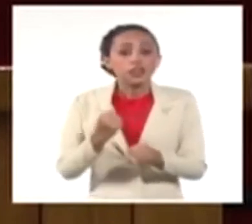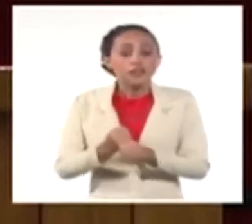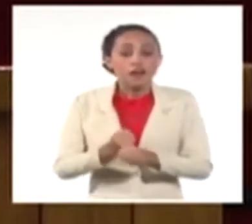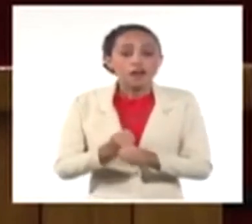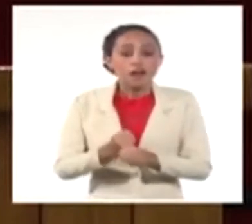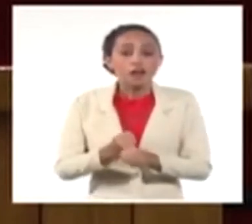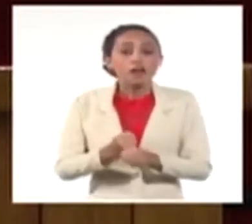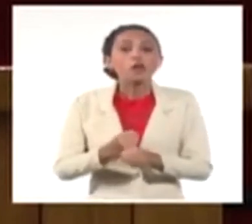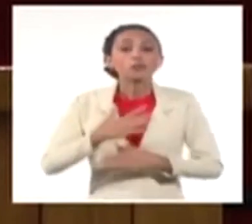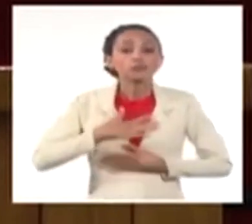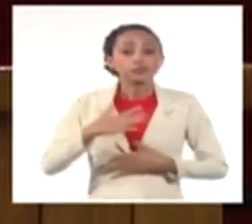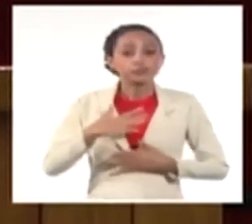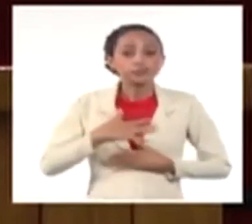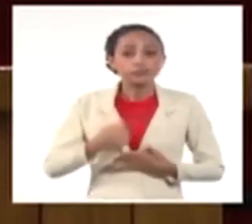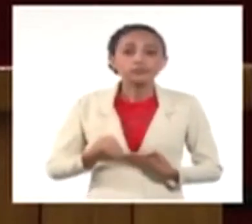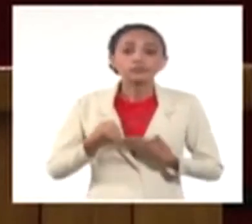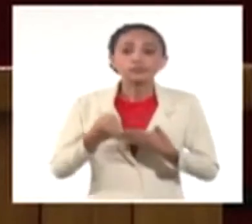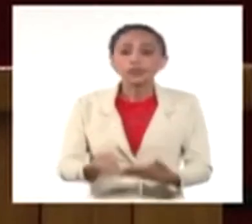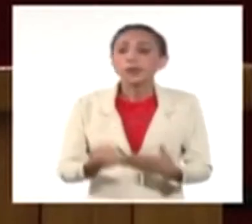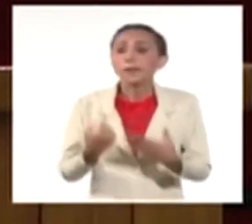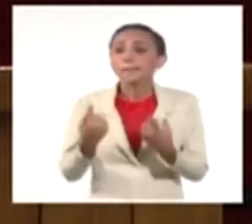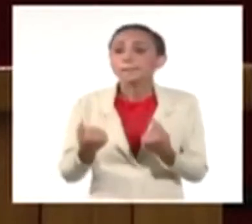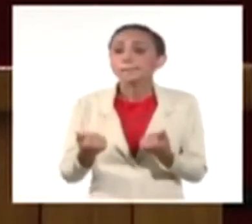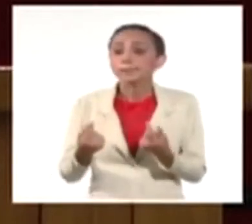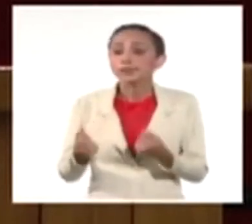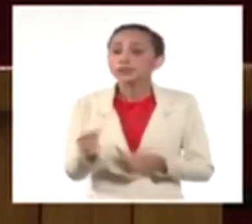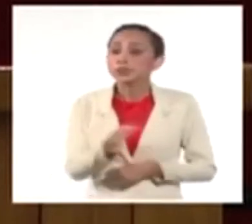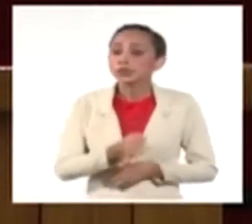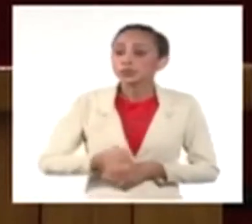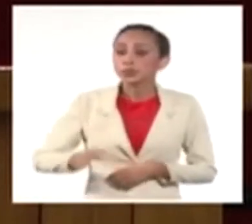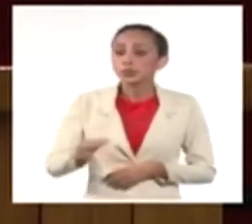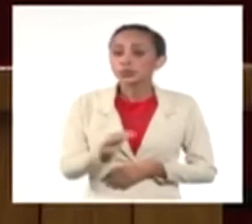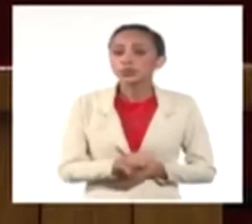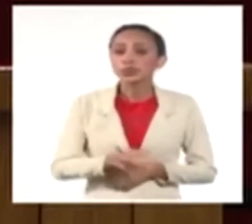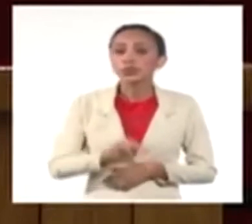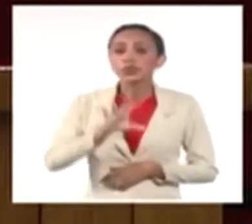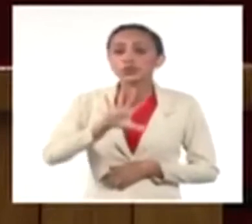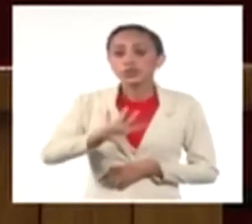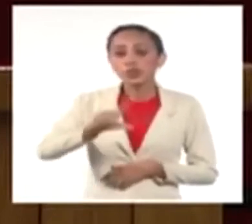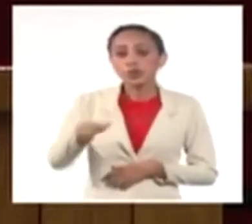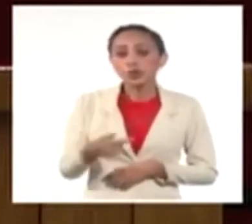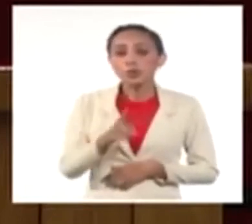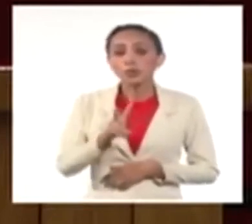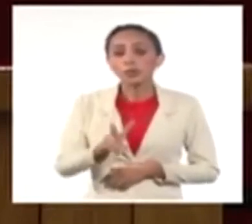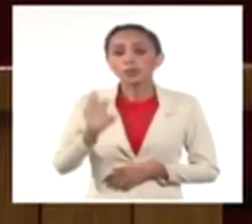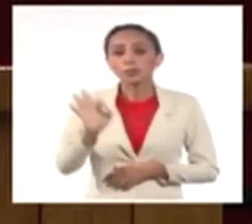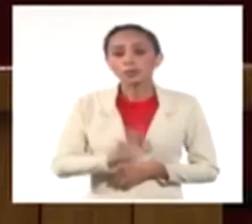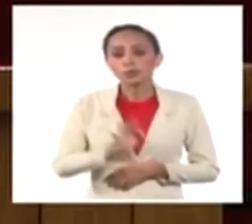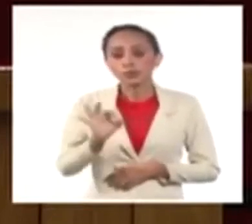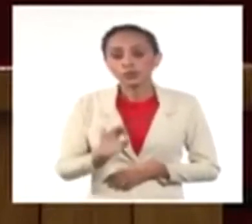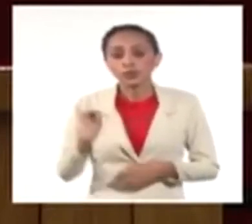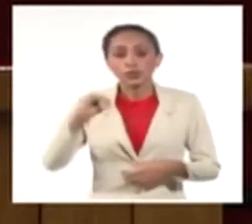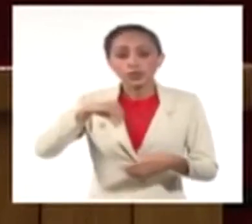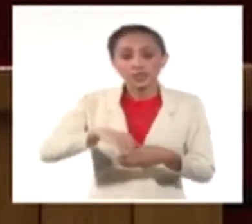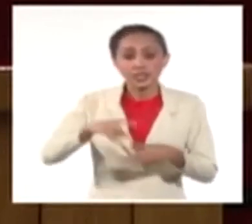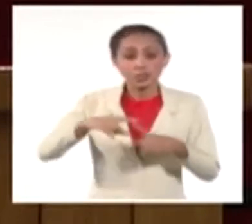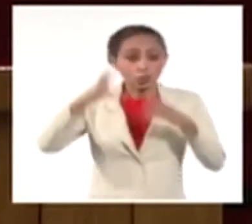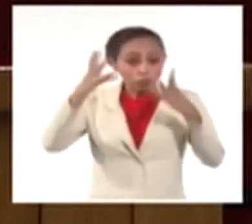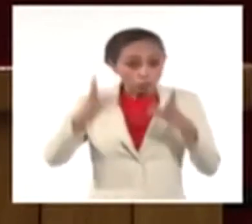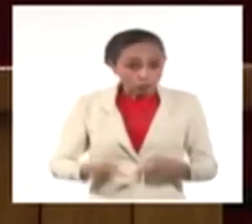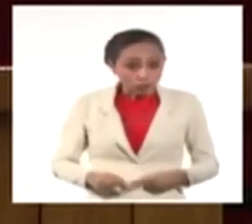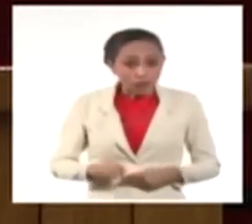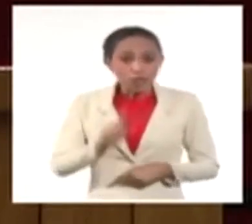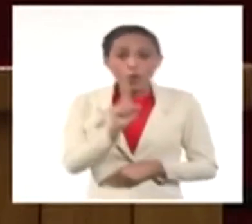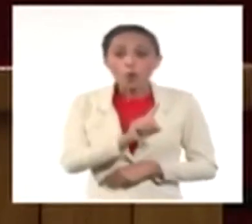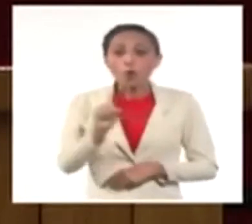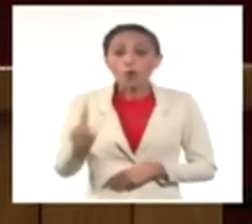estatal aportarán a los presupuestos municipales el 5,2% de los ingresos totales y el 11% de